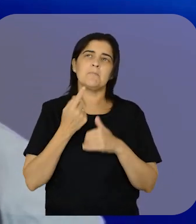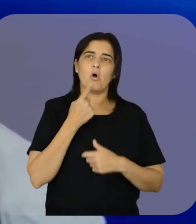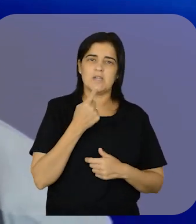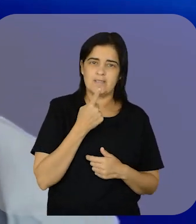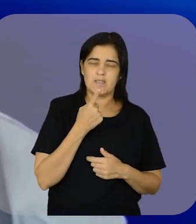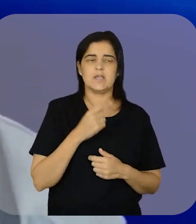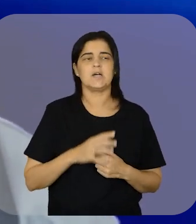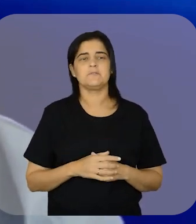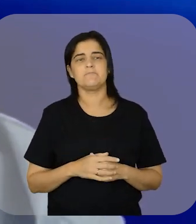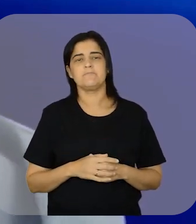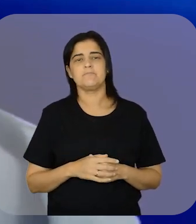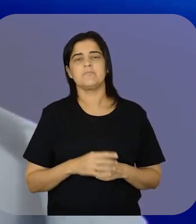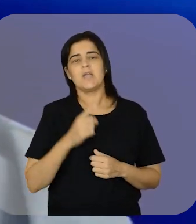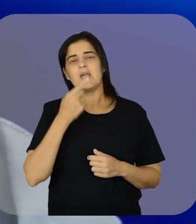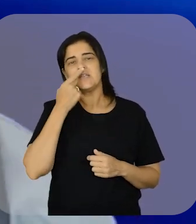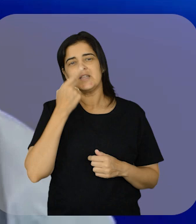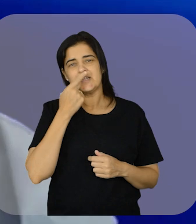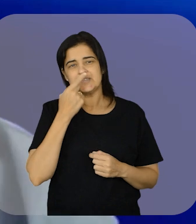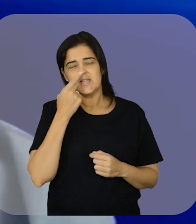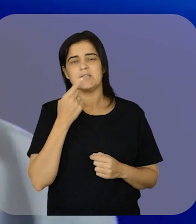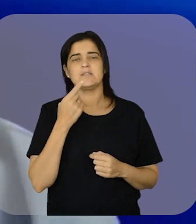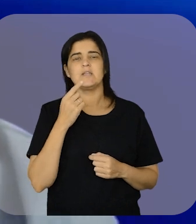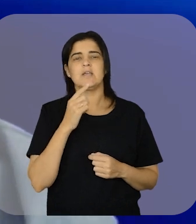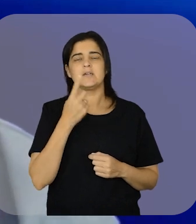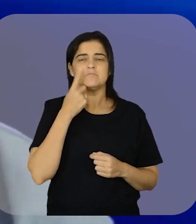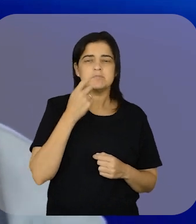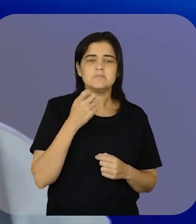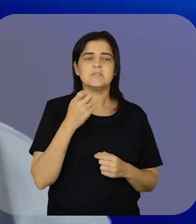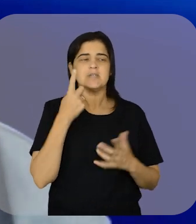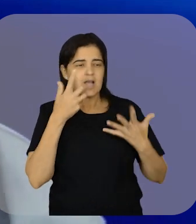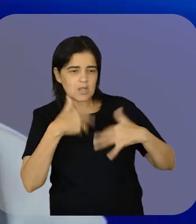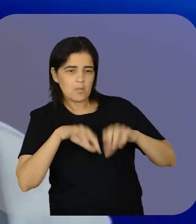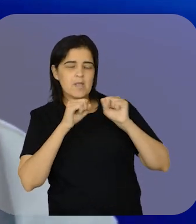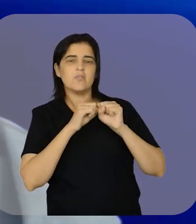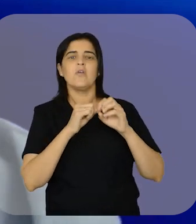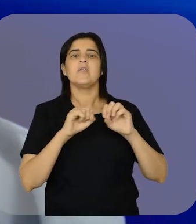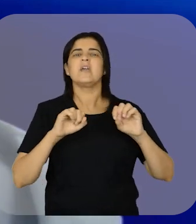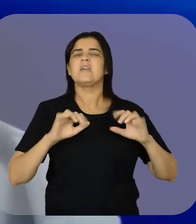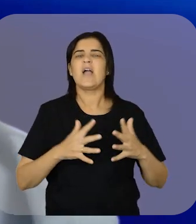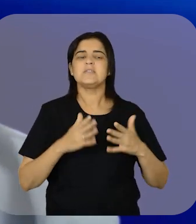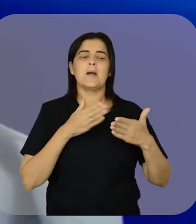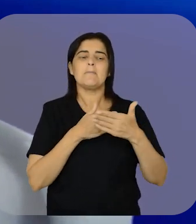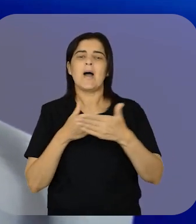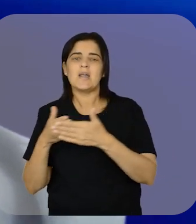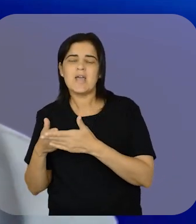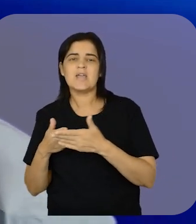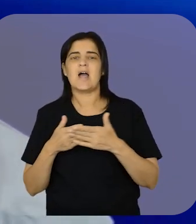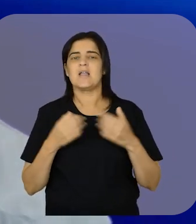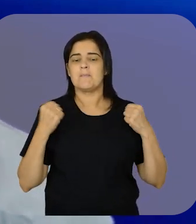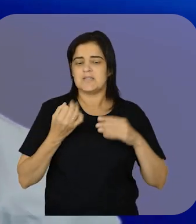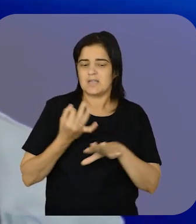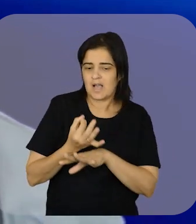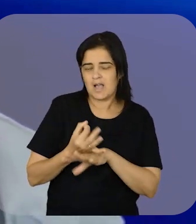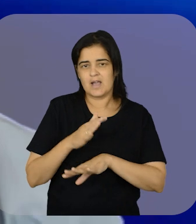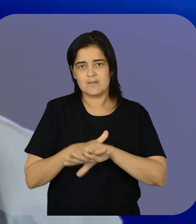políticas. Eh, es muy interesante en la detección y hallazgos en lo que son las barreras prácticas,